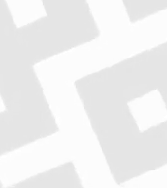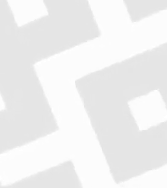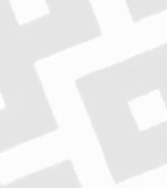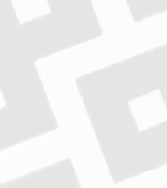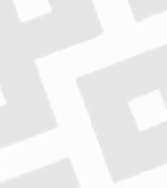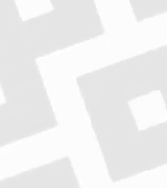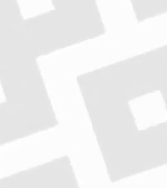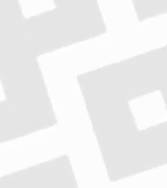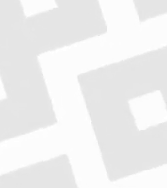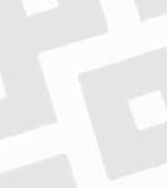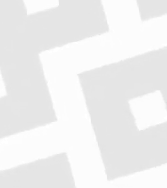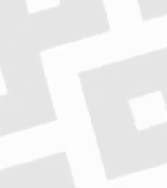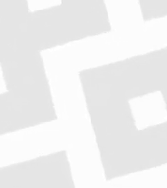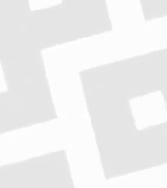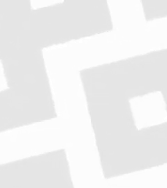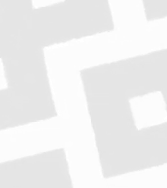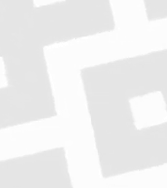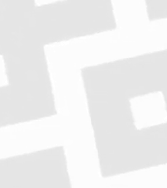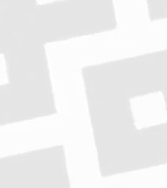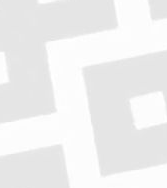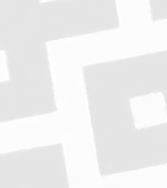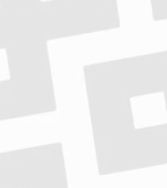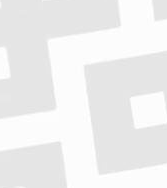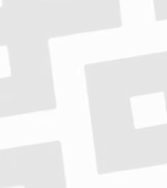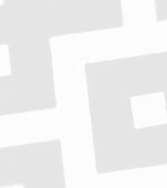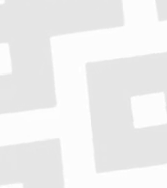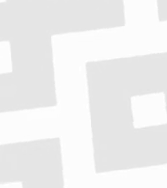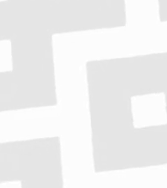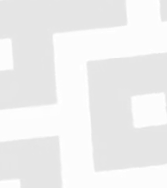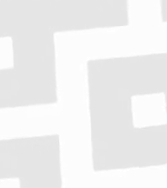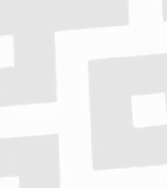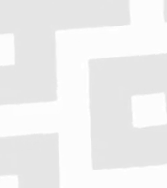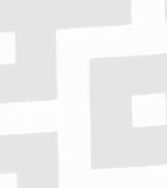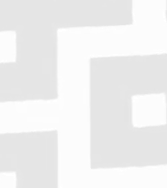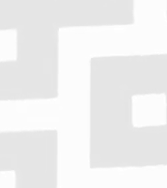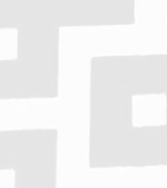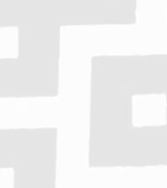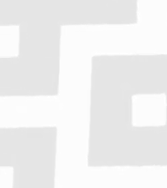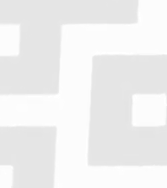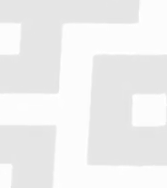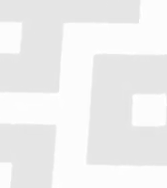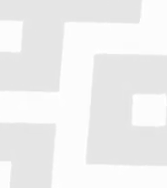Estrategia estatal contra el coronavirus. Actualización en Veracruz.